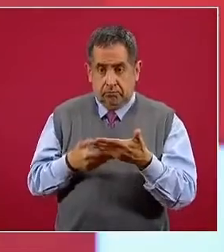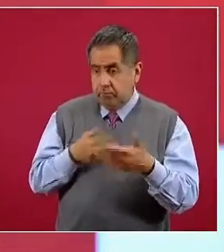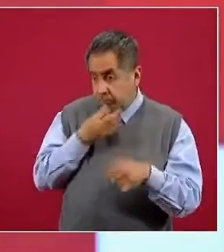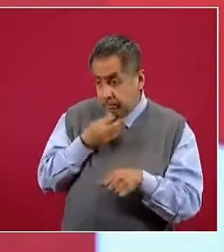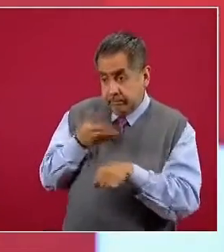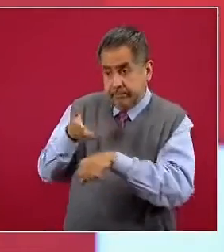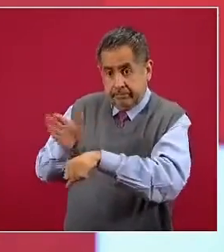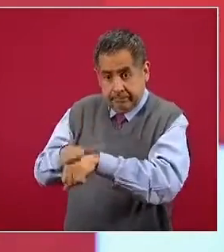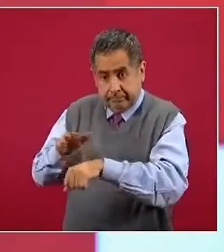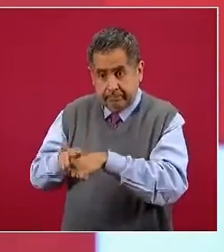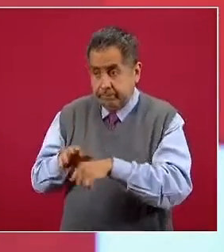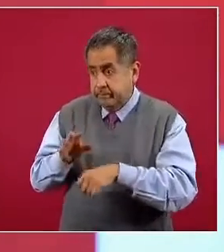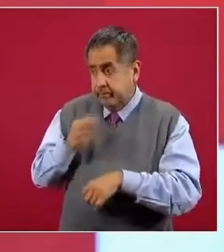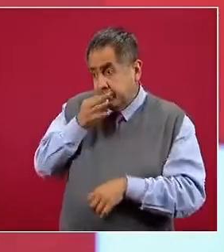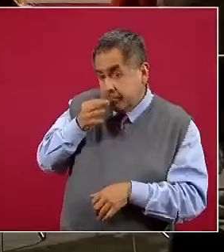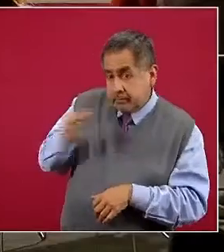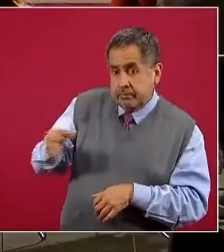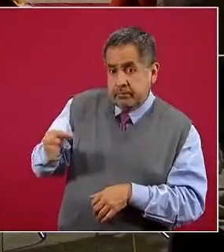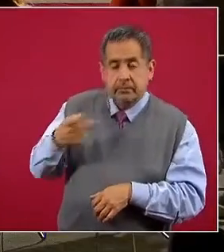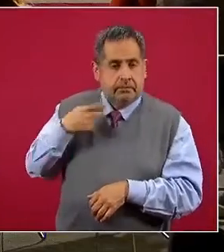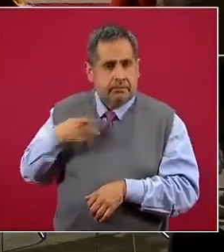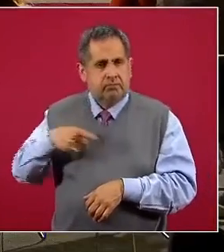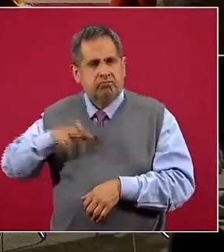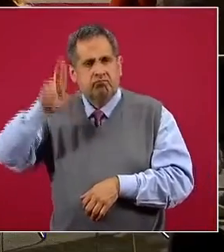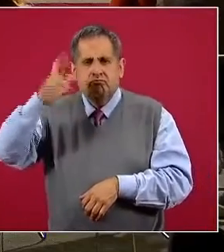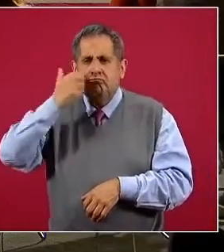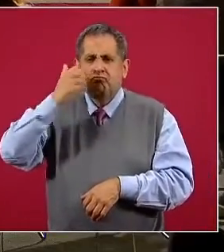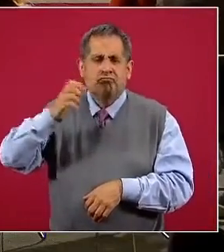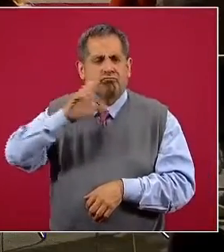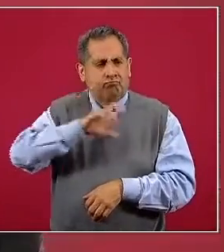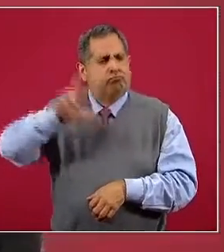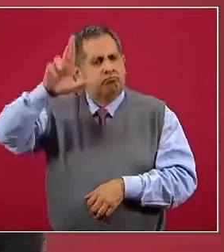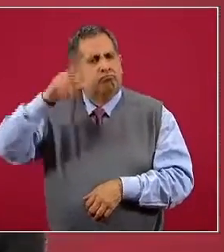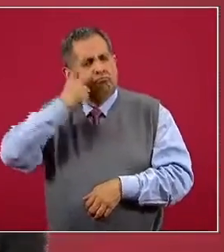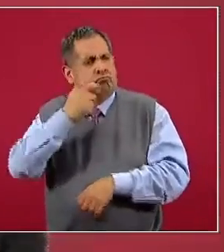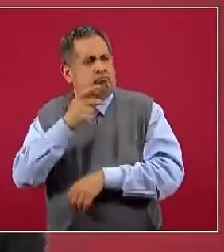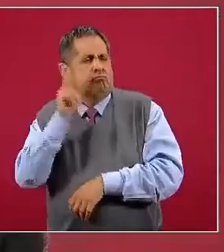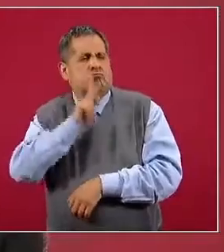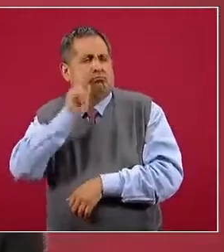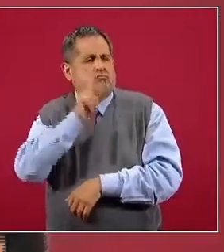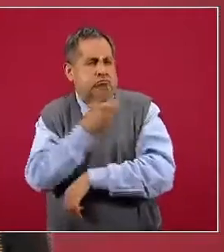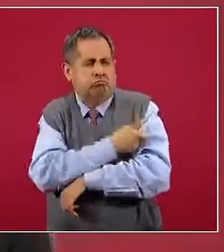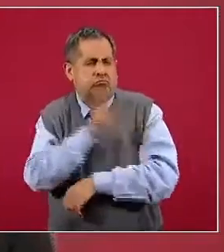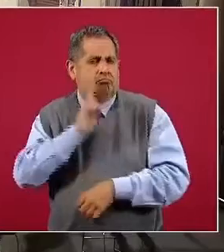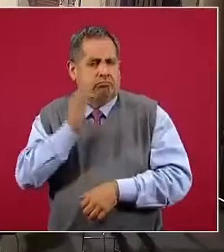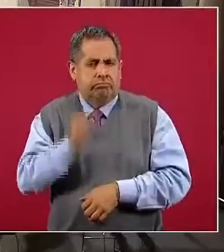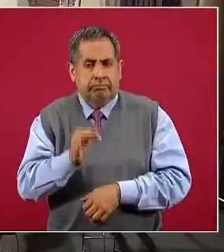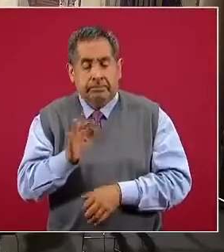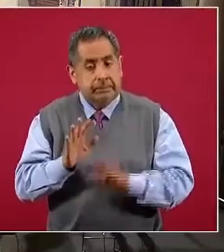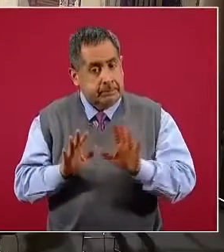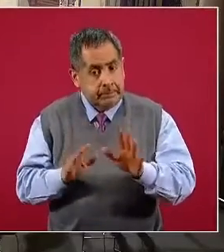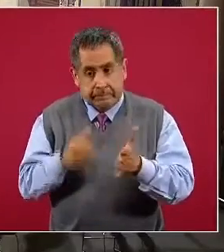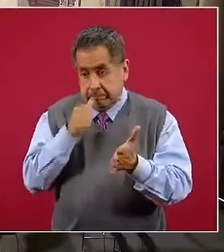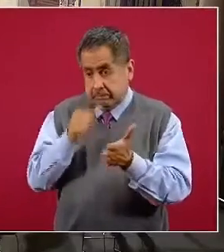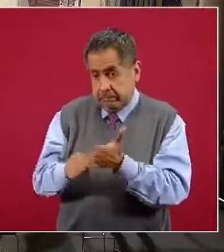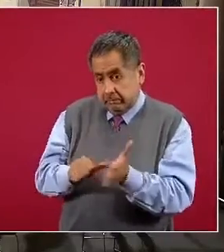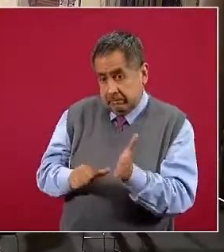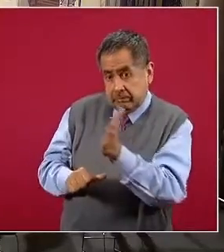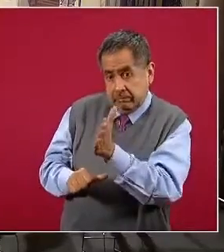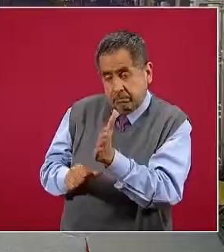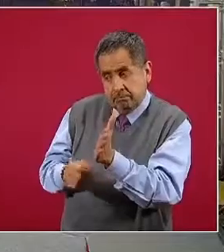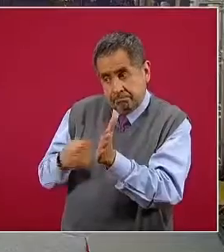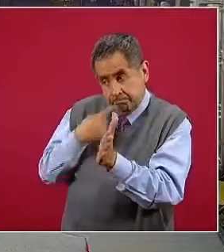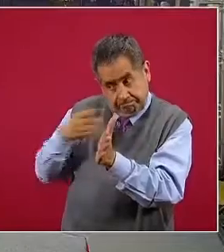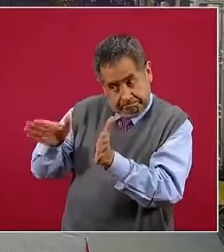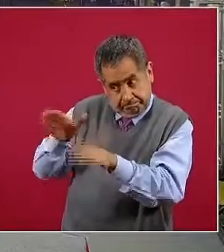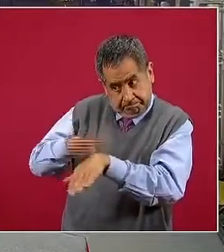la evaluación de riesgo de las personas candidatas a participar en el estudio necesariamente tiene que tener esta